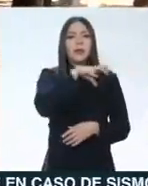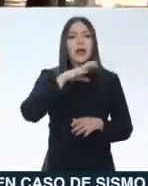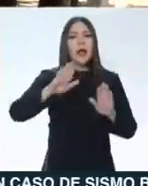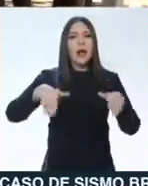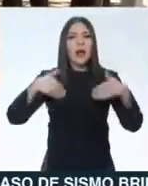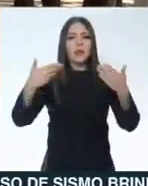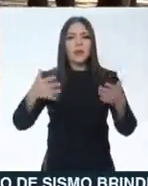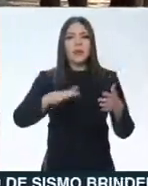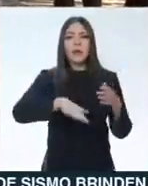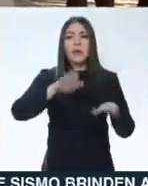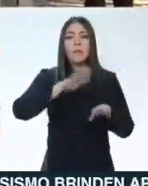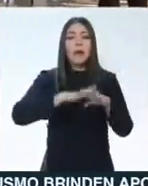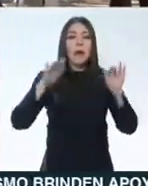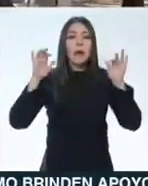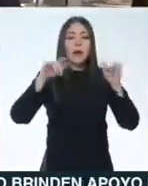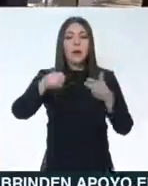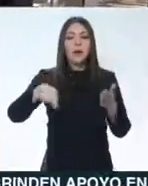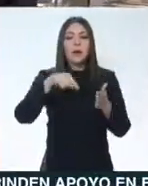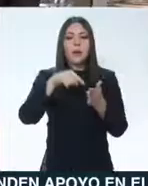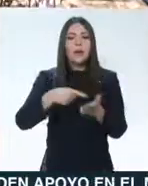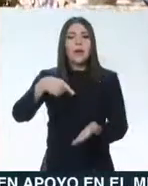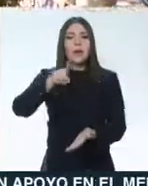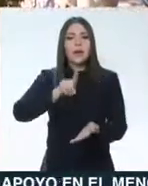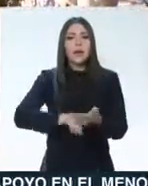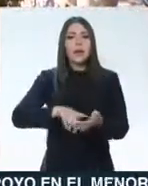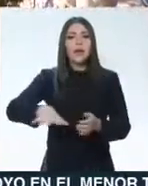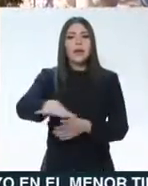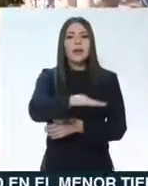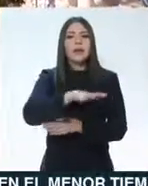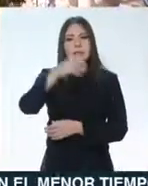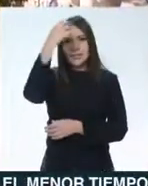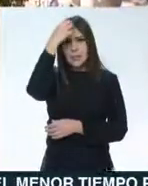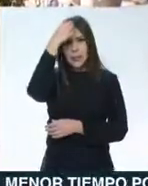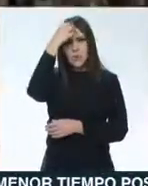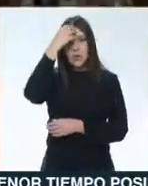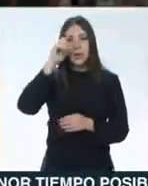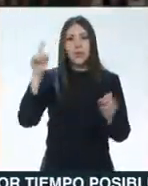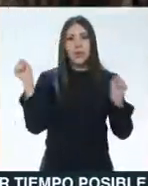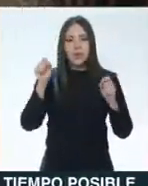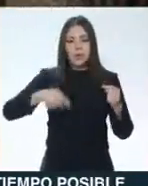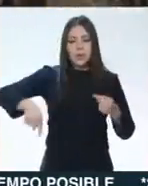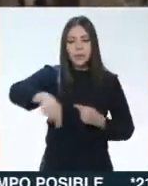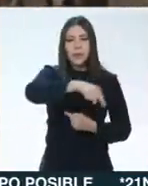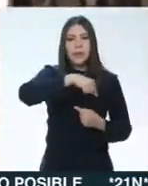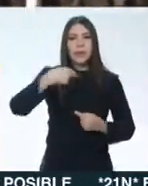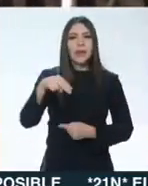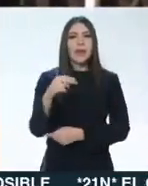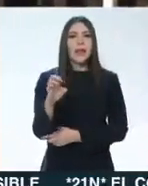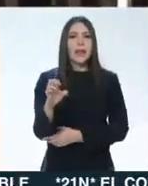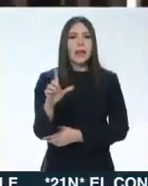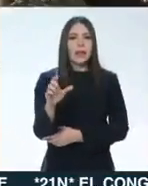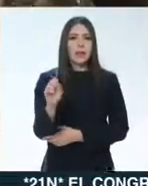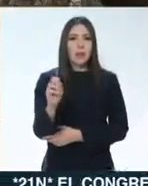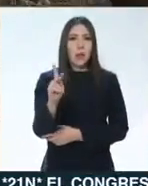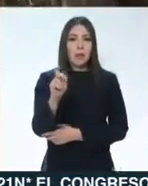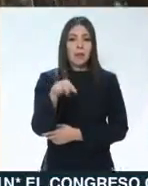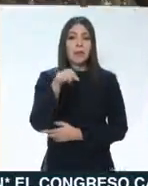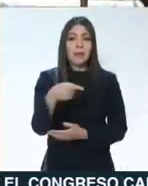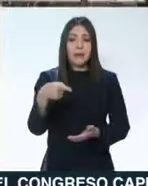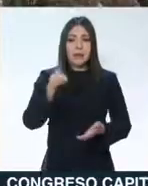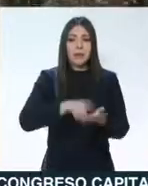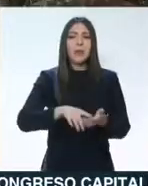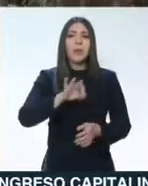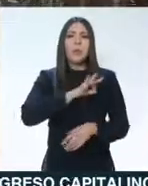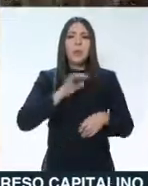visitados es el ubicado dentro de la pista del Zope, en el bosque de Chapultepec, donde podrás trotar un rato y después